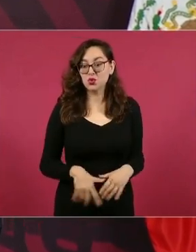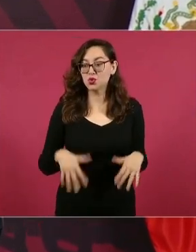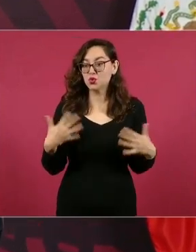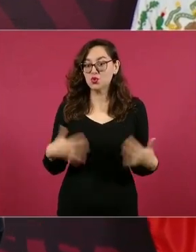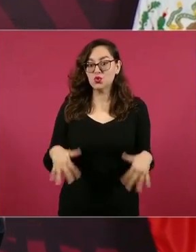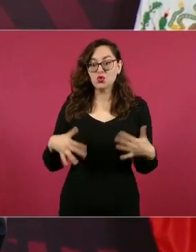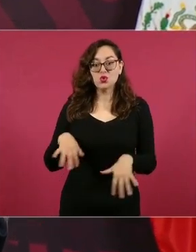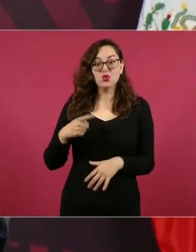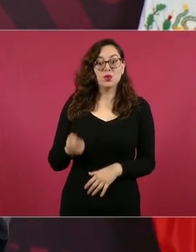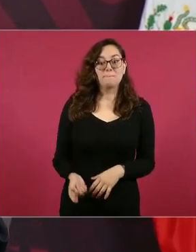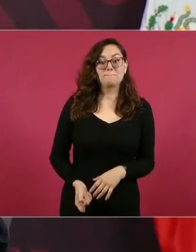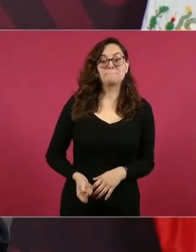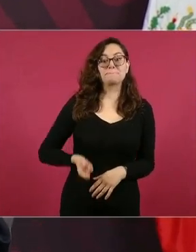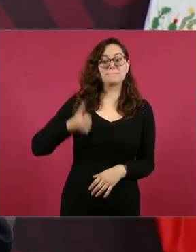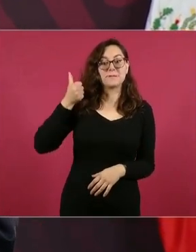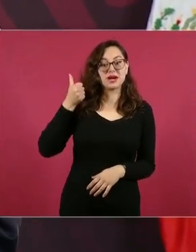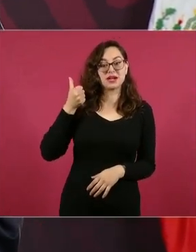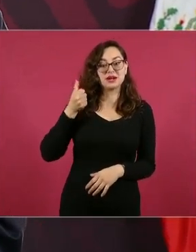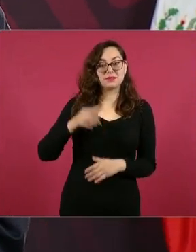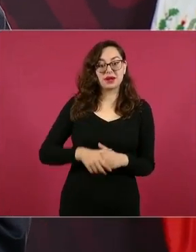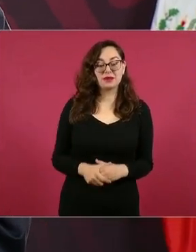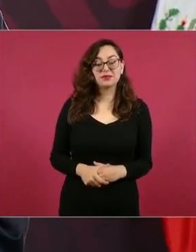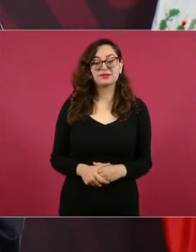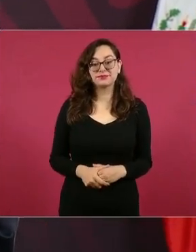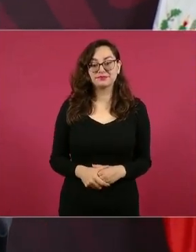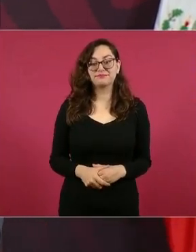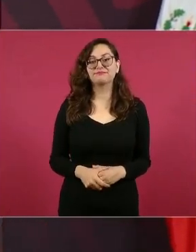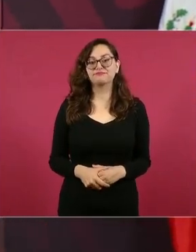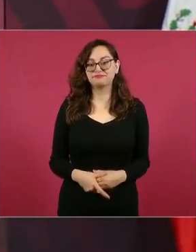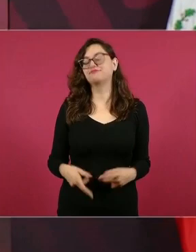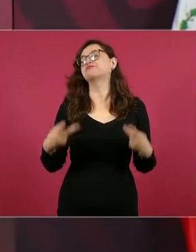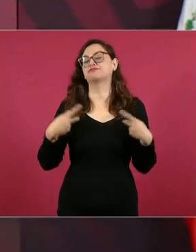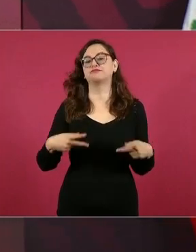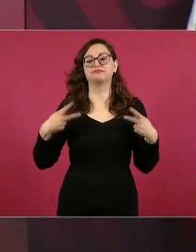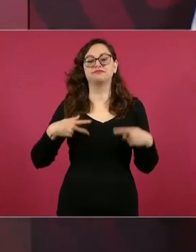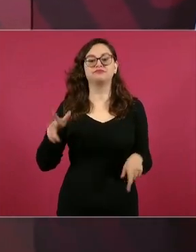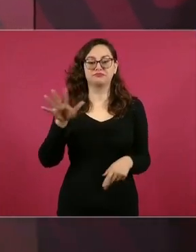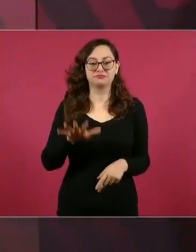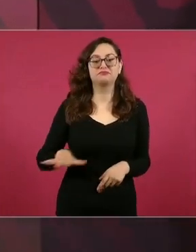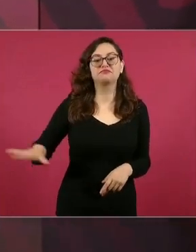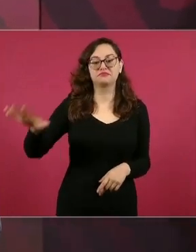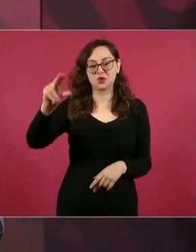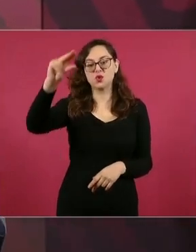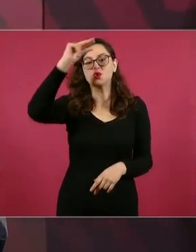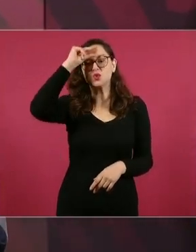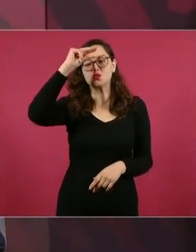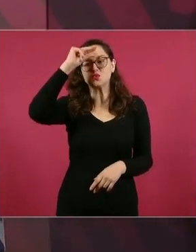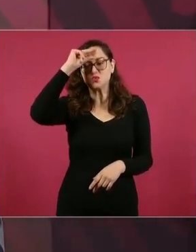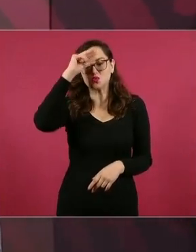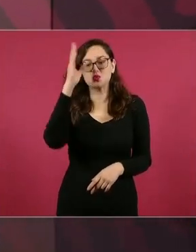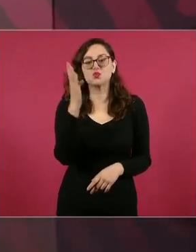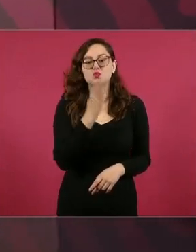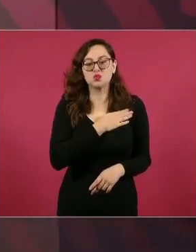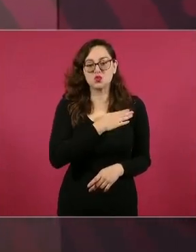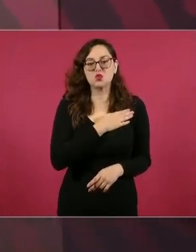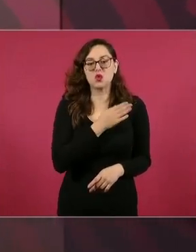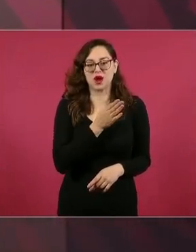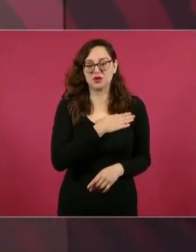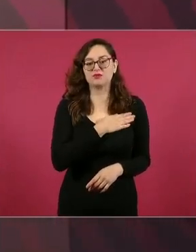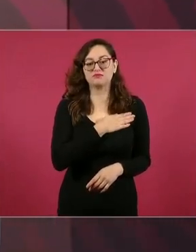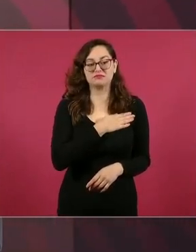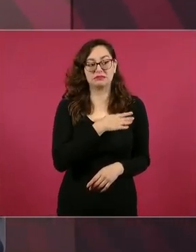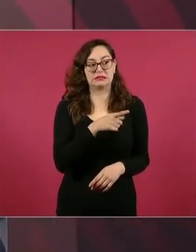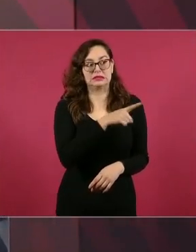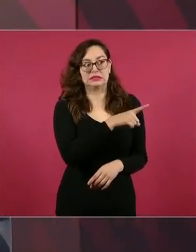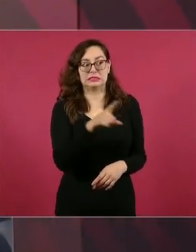Derrotado el pueblo sabio y bueno aunque no le guste a